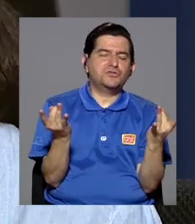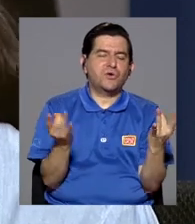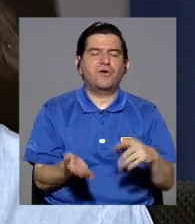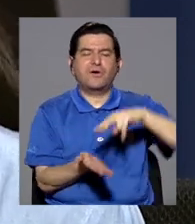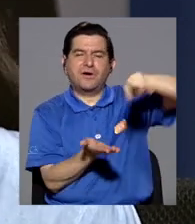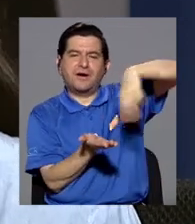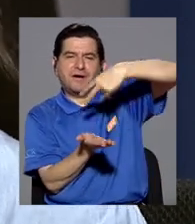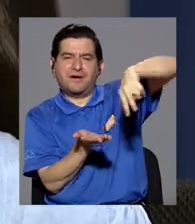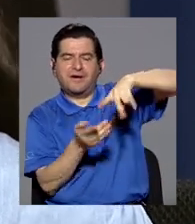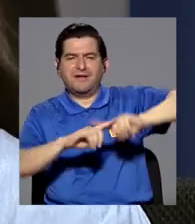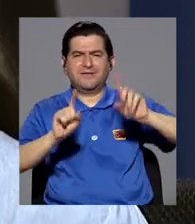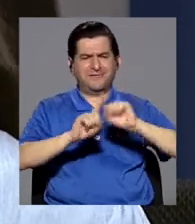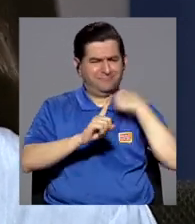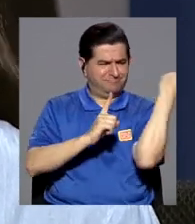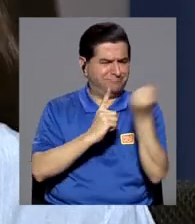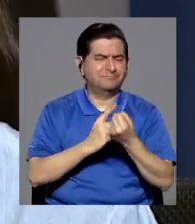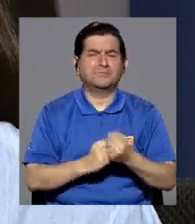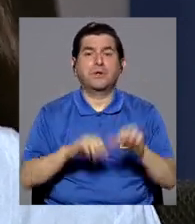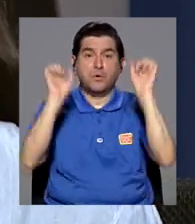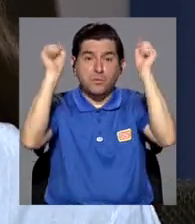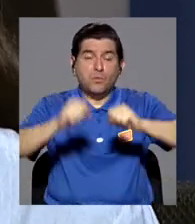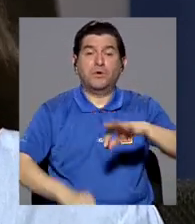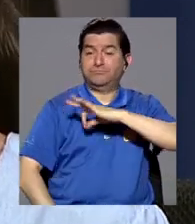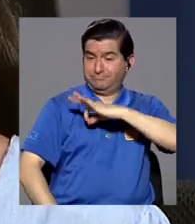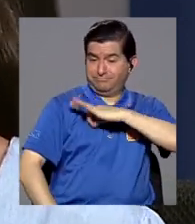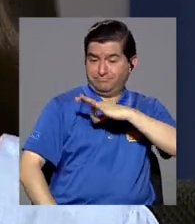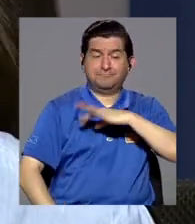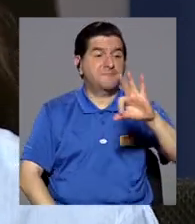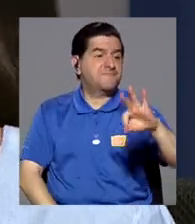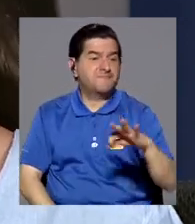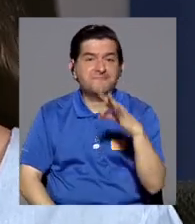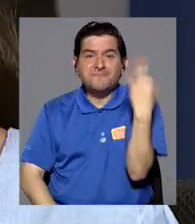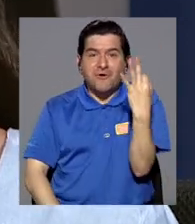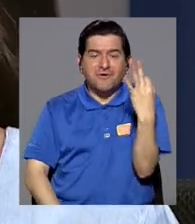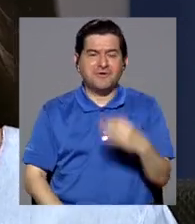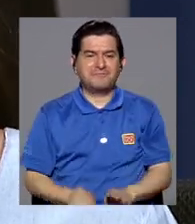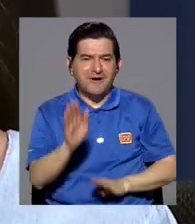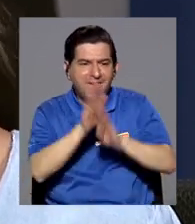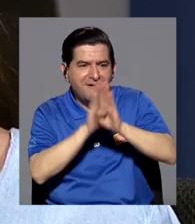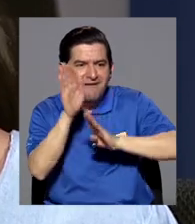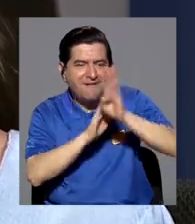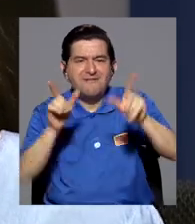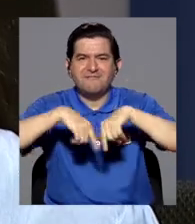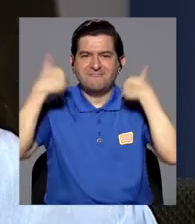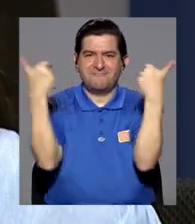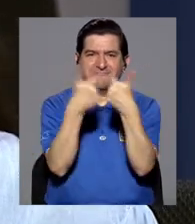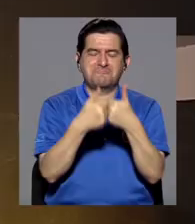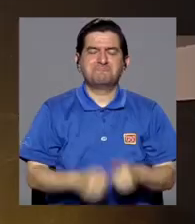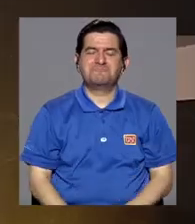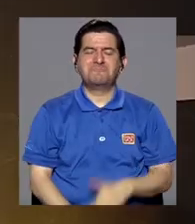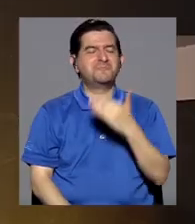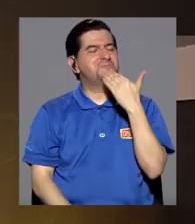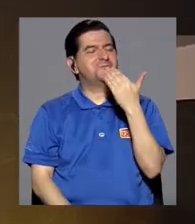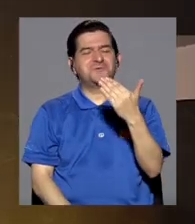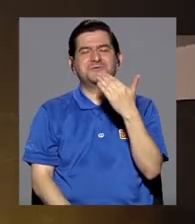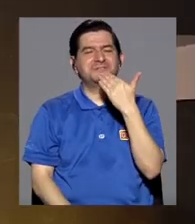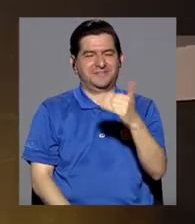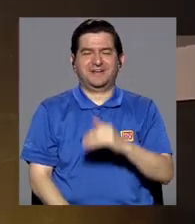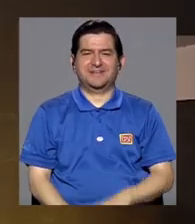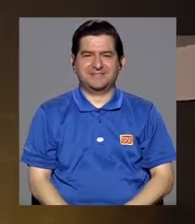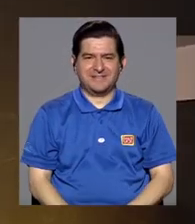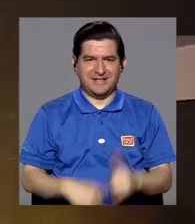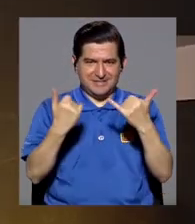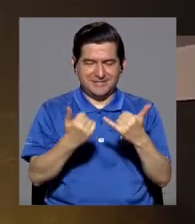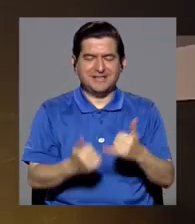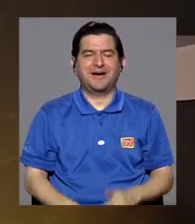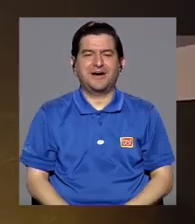baile y muchas otras cuestiones que podrían favorecer la manera en que se desarrolla ese grupo muy bien muchas gracias